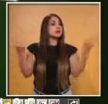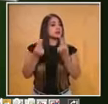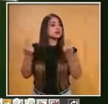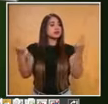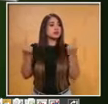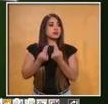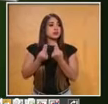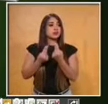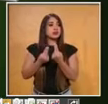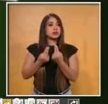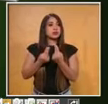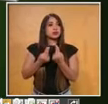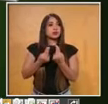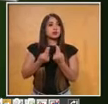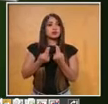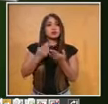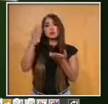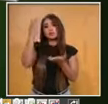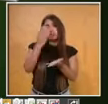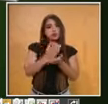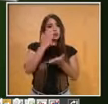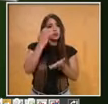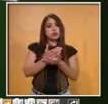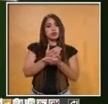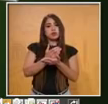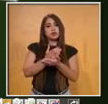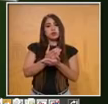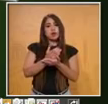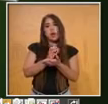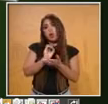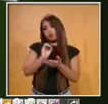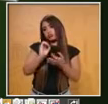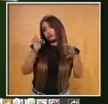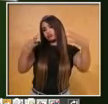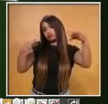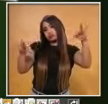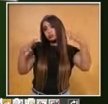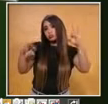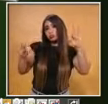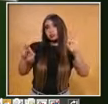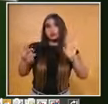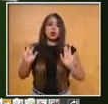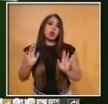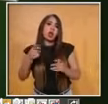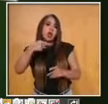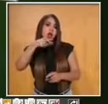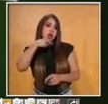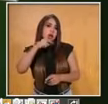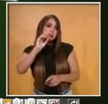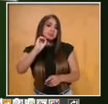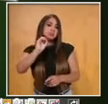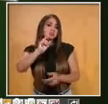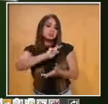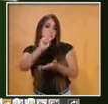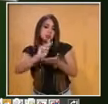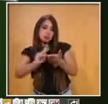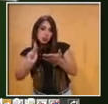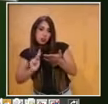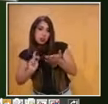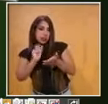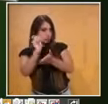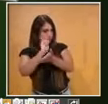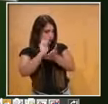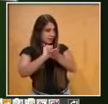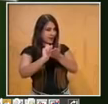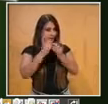ocasión van a ser tu libreta, alguna hoja de máquina, lápiz o pluma para tomar notas durante el desarrollo de